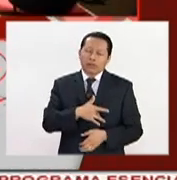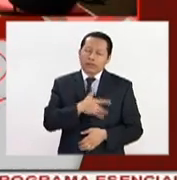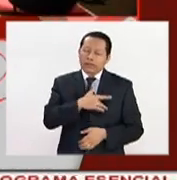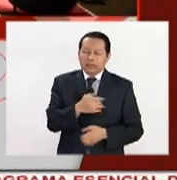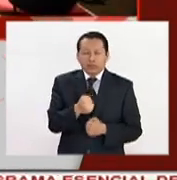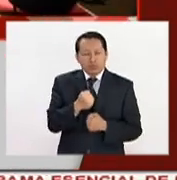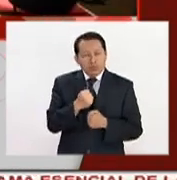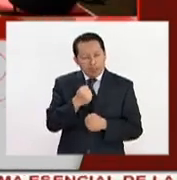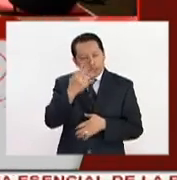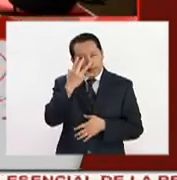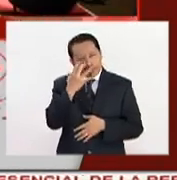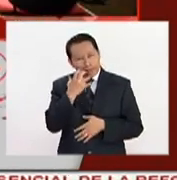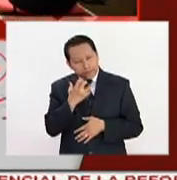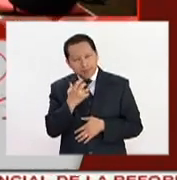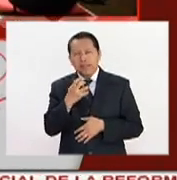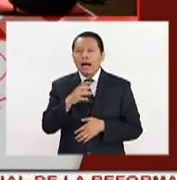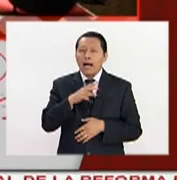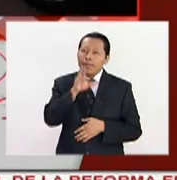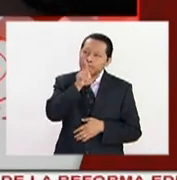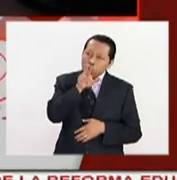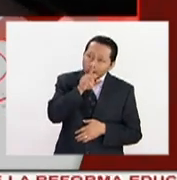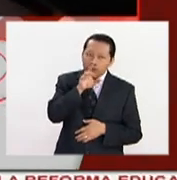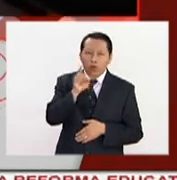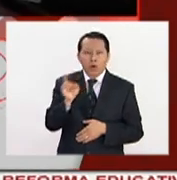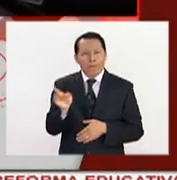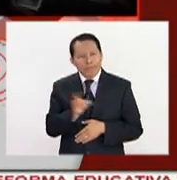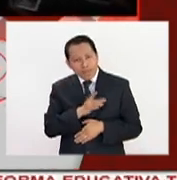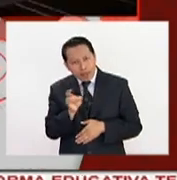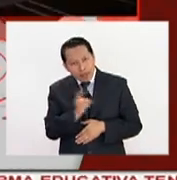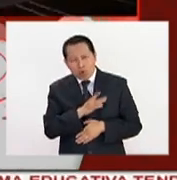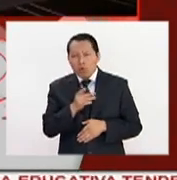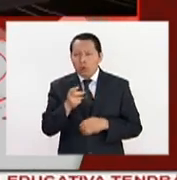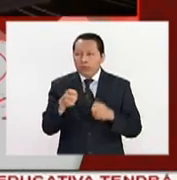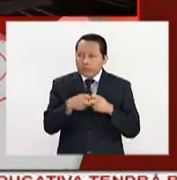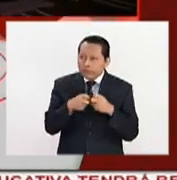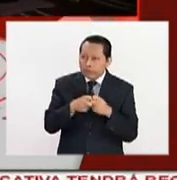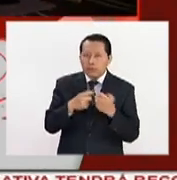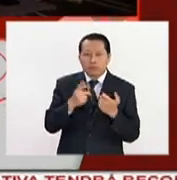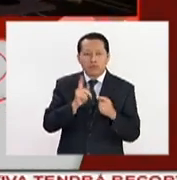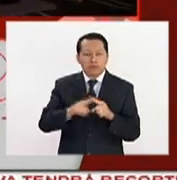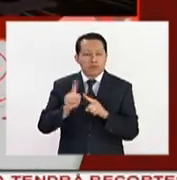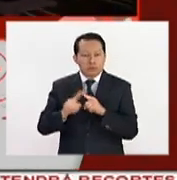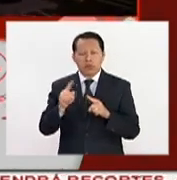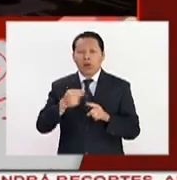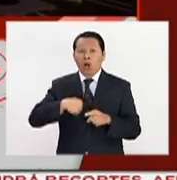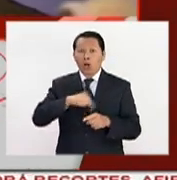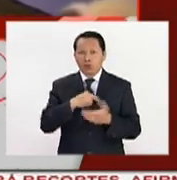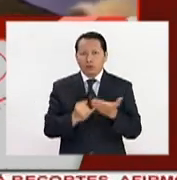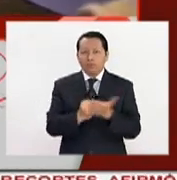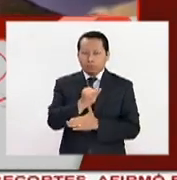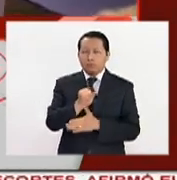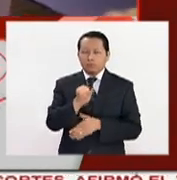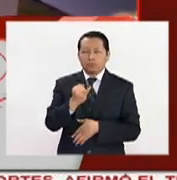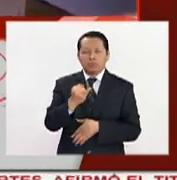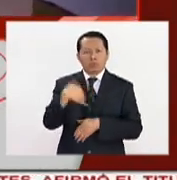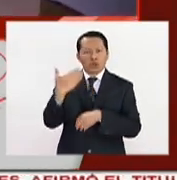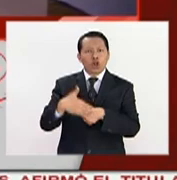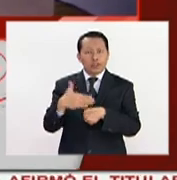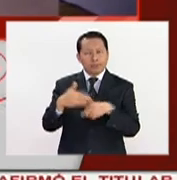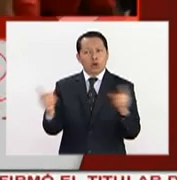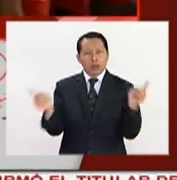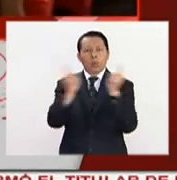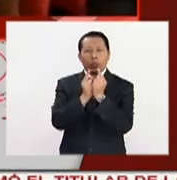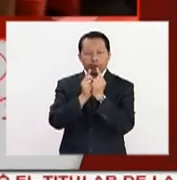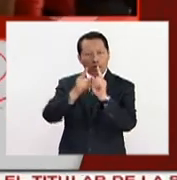duelo, hay ansiedad, hay miedo. Sí. Entonces, nosotros decidimos especialmente este encuentro